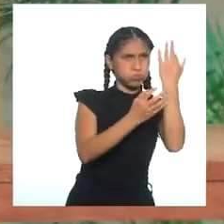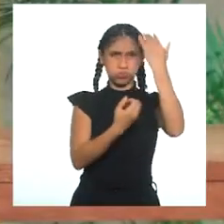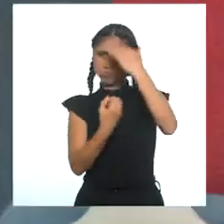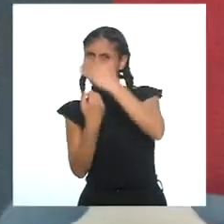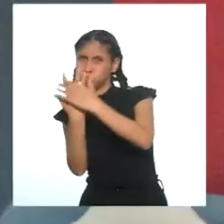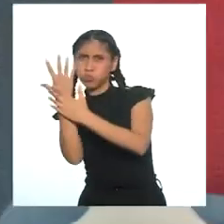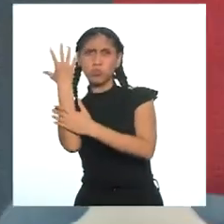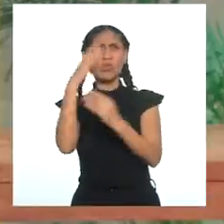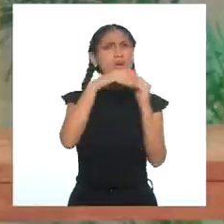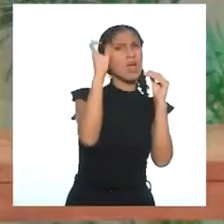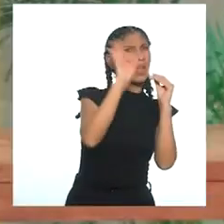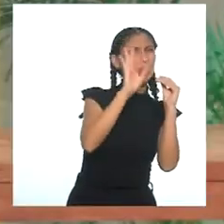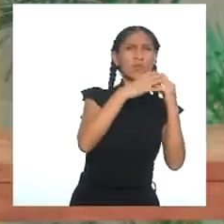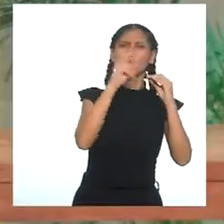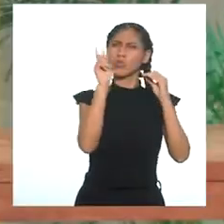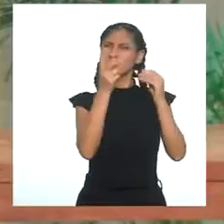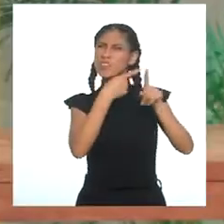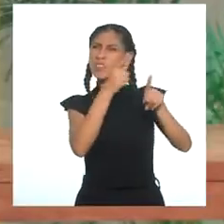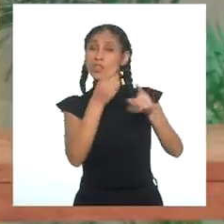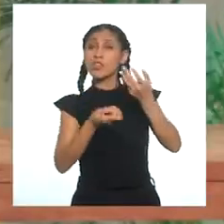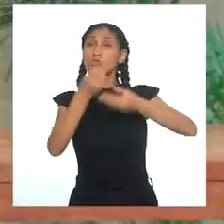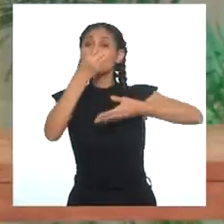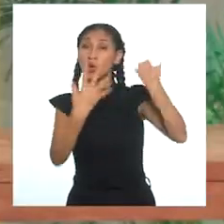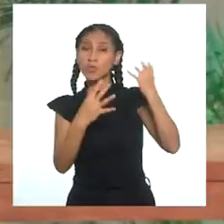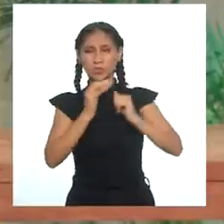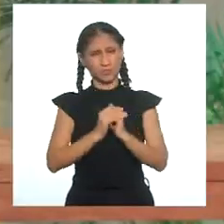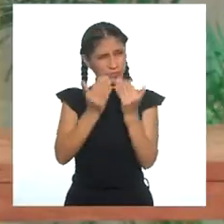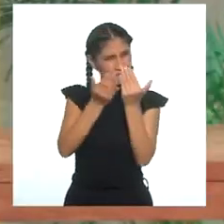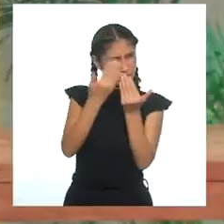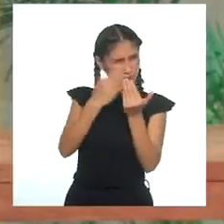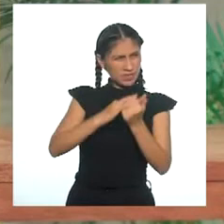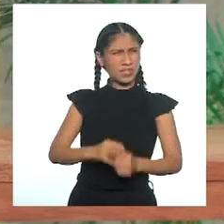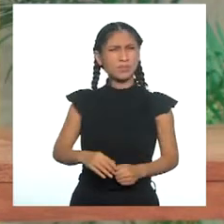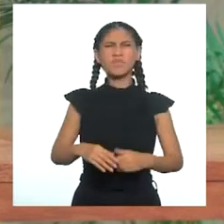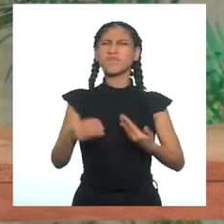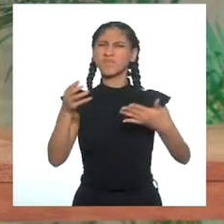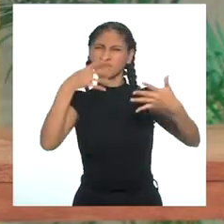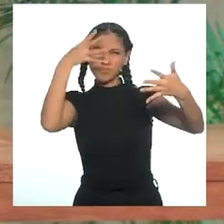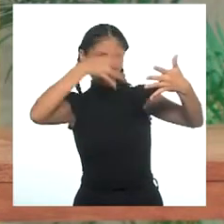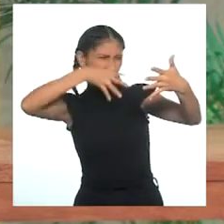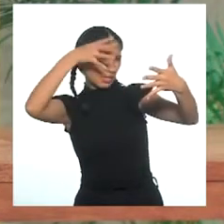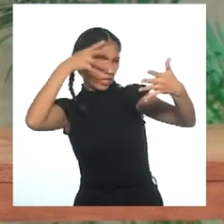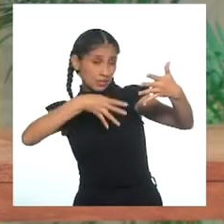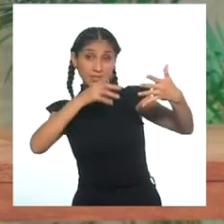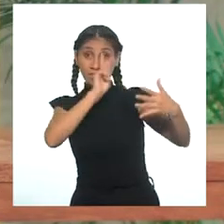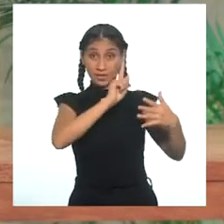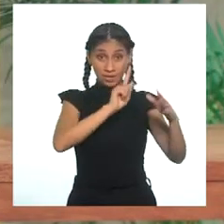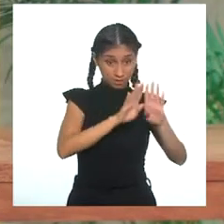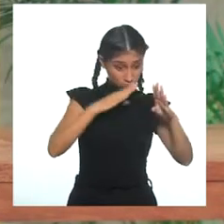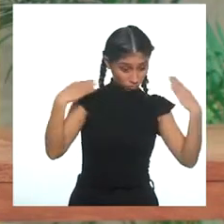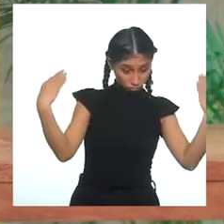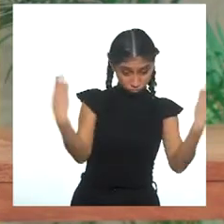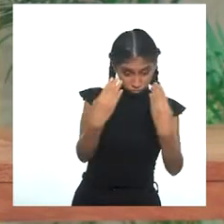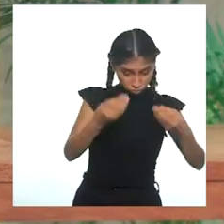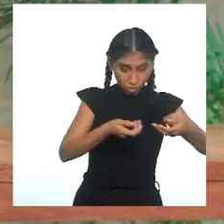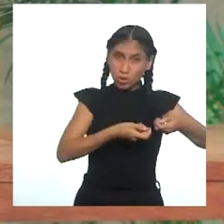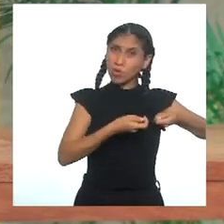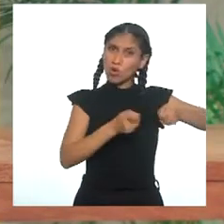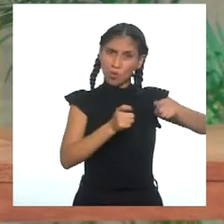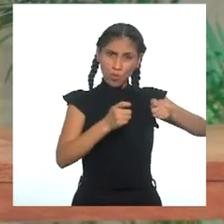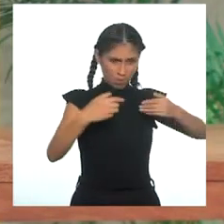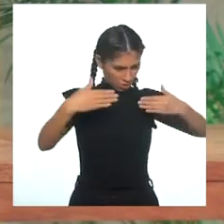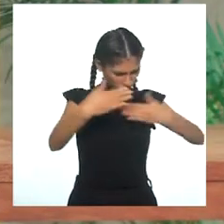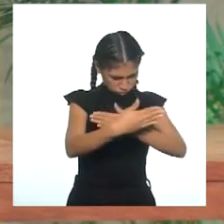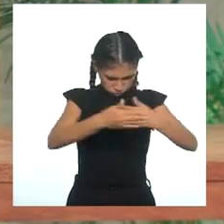la tengo. Es sencillo. Lo único que tenemos que hacer es calcular el área de cada superficie y expresarla en metros